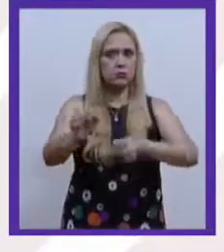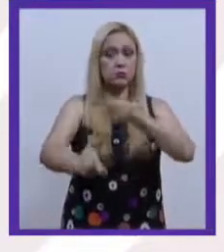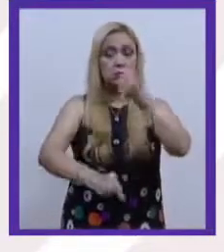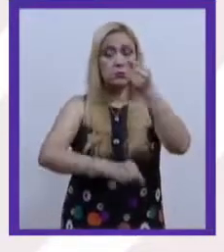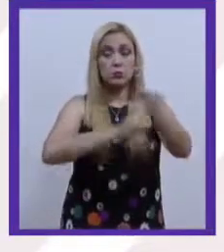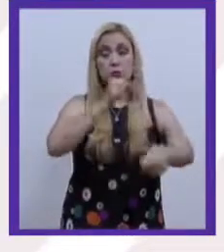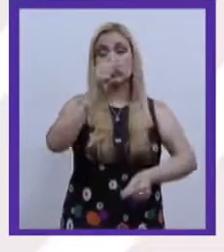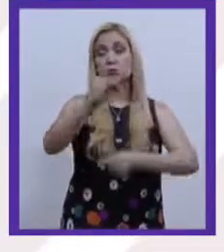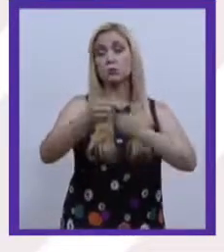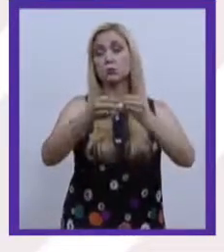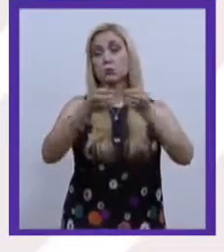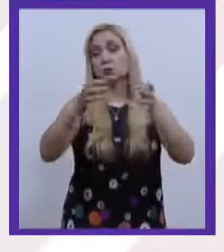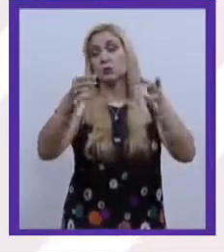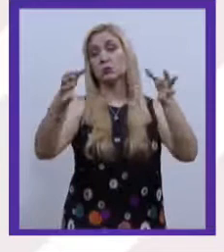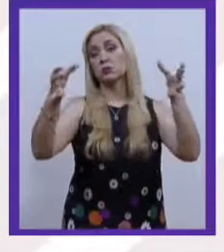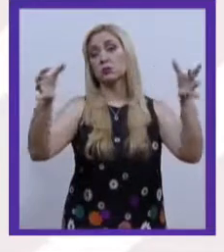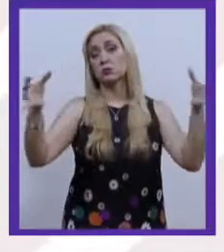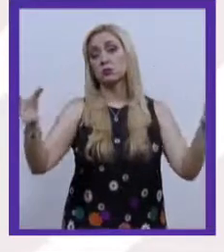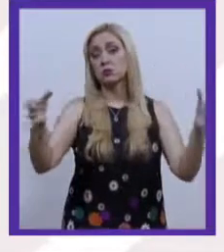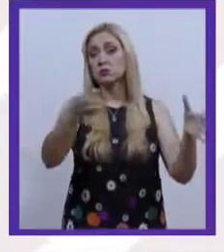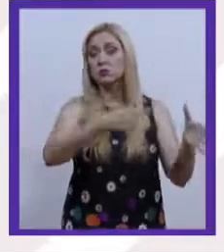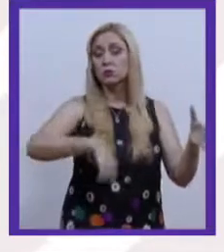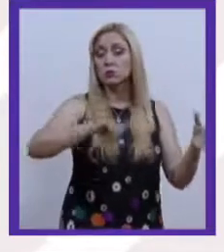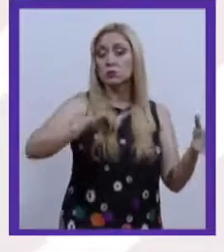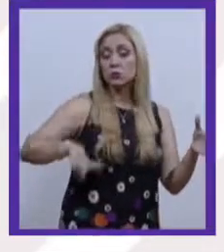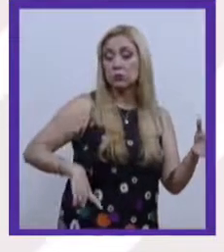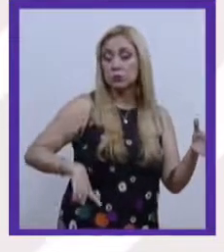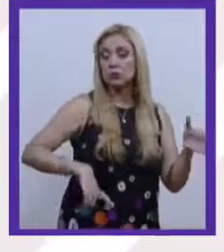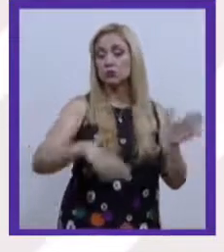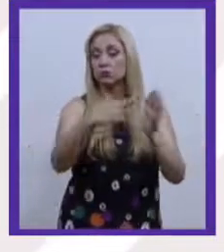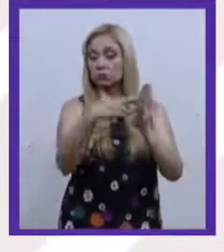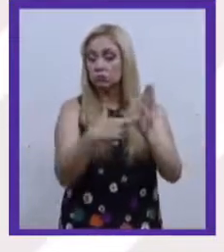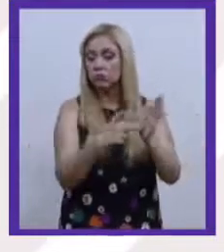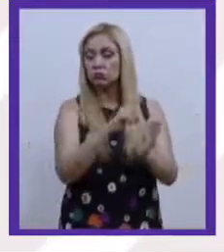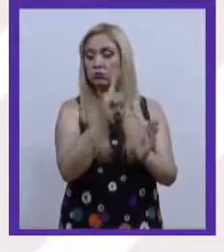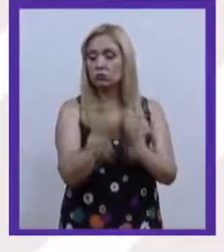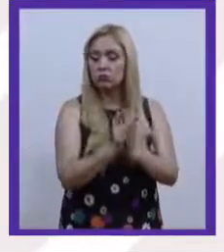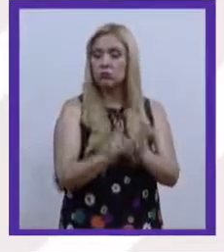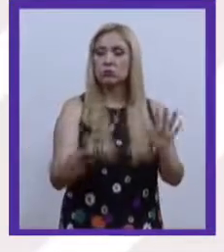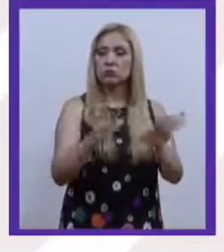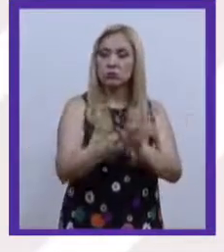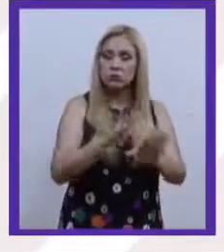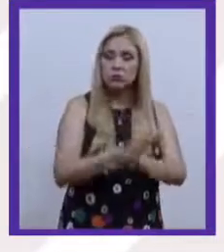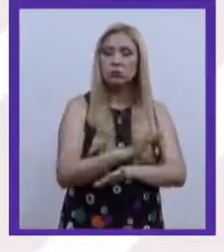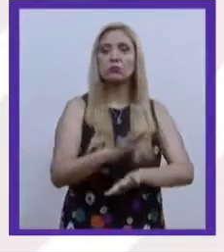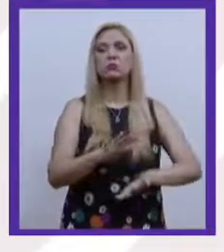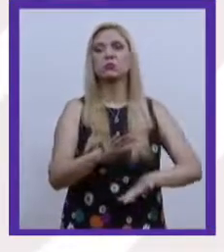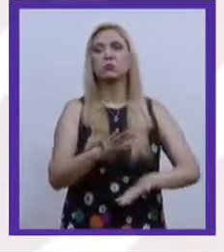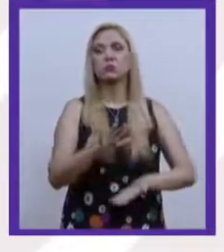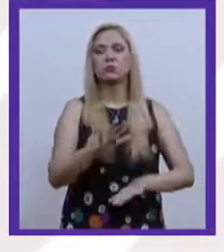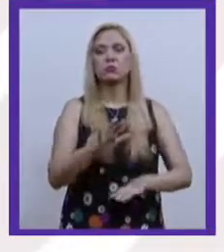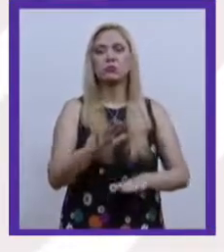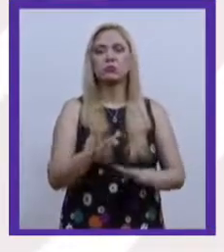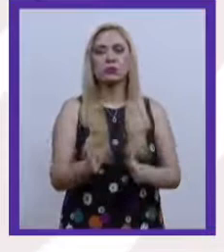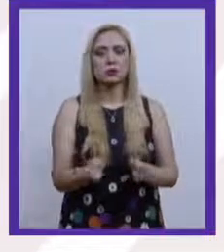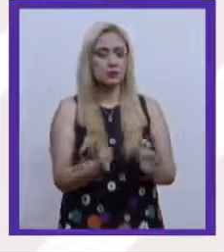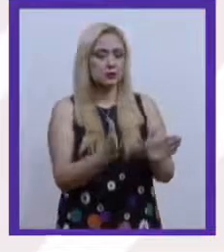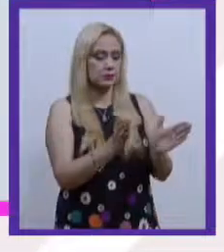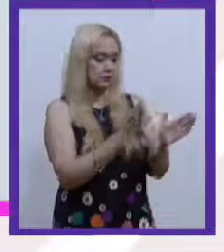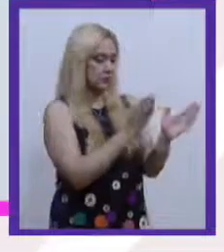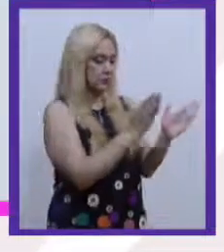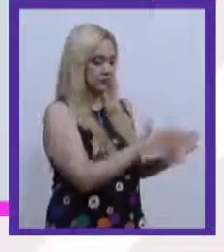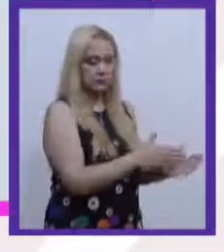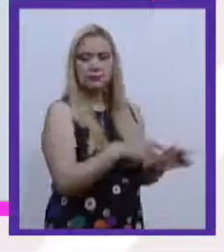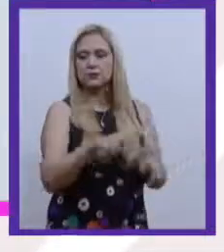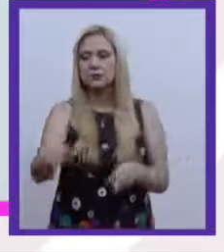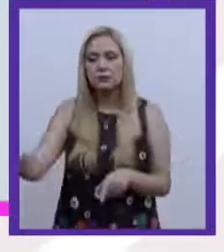y entonces la política pública, las reformas legislativas van atrás de este cambio cultural